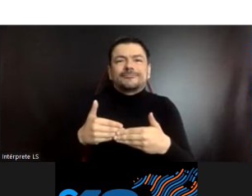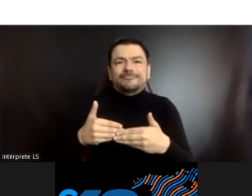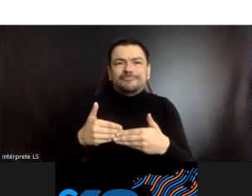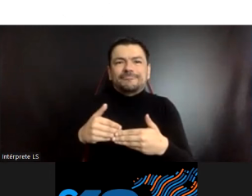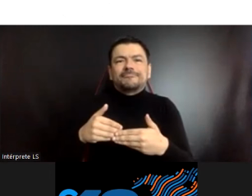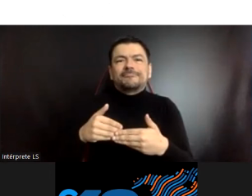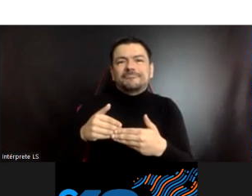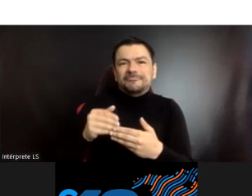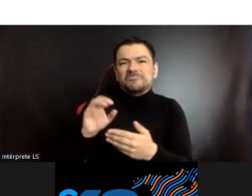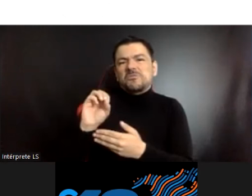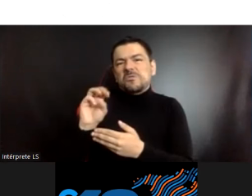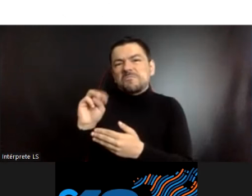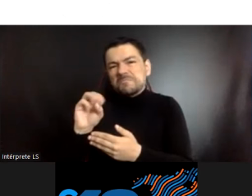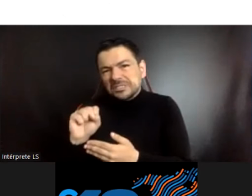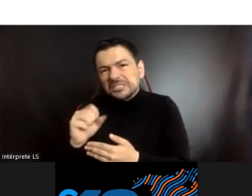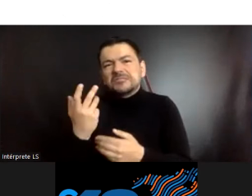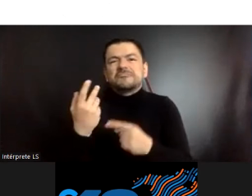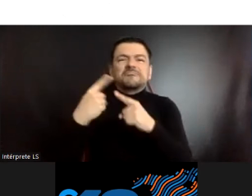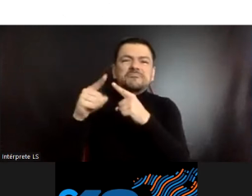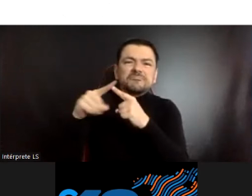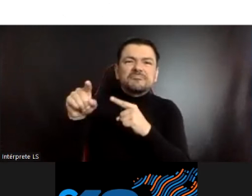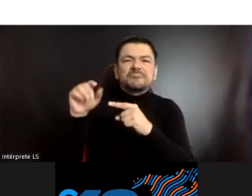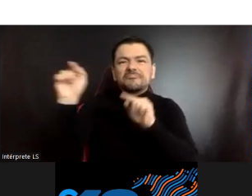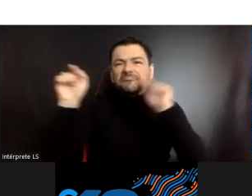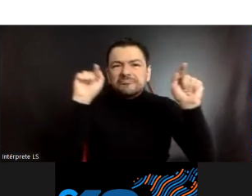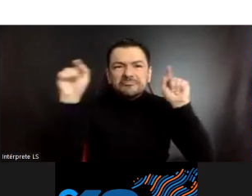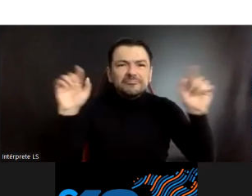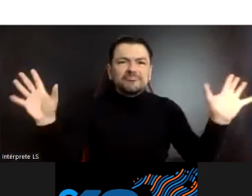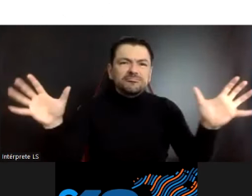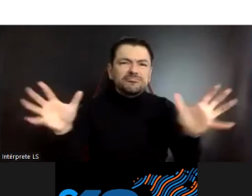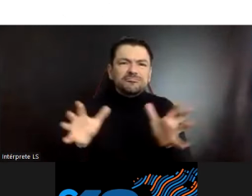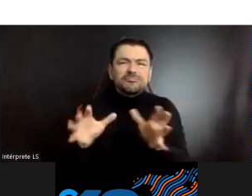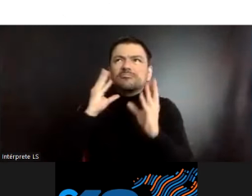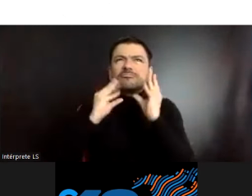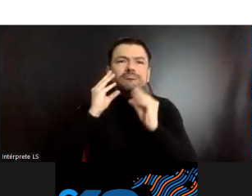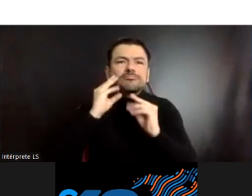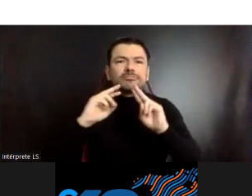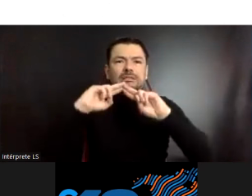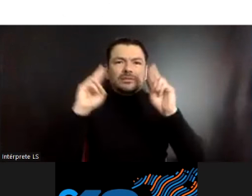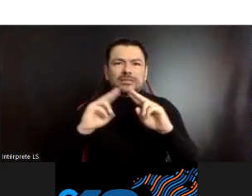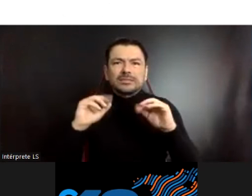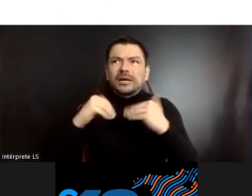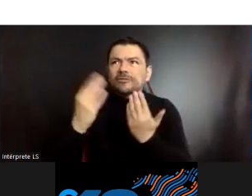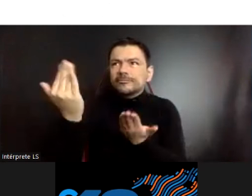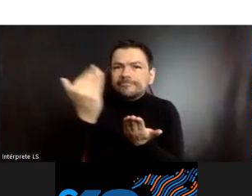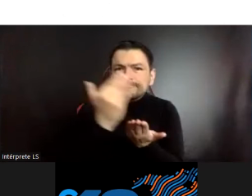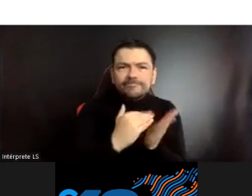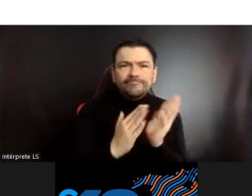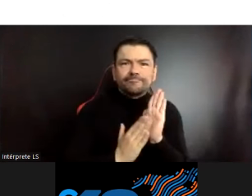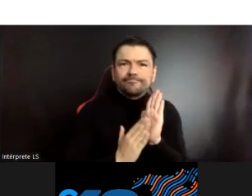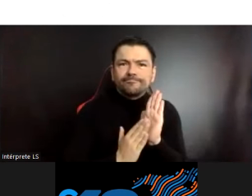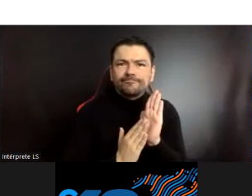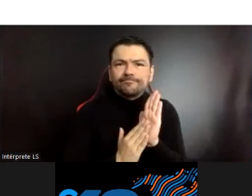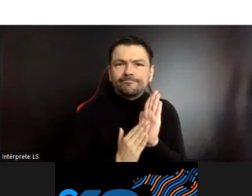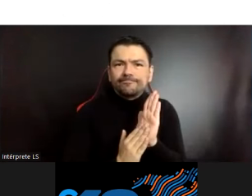aunque estamos trabajando en muchas áreas, buscando la evidencia que pueda guiar esa toma de decisiones, pero también